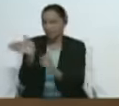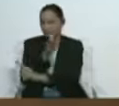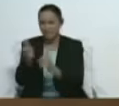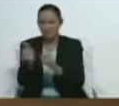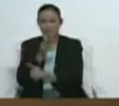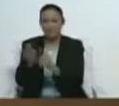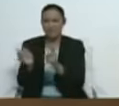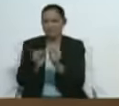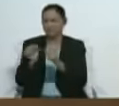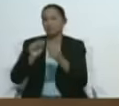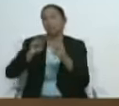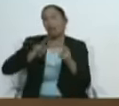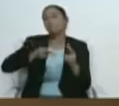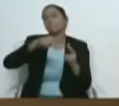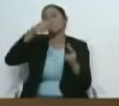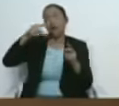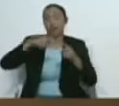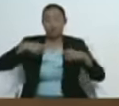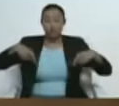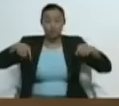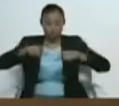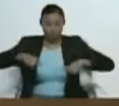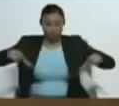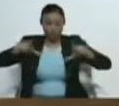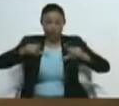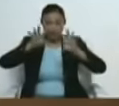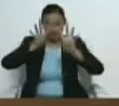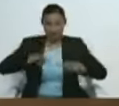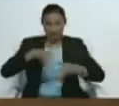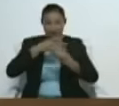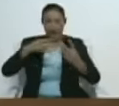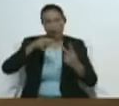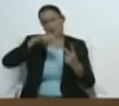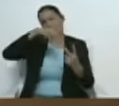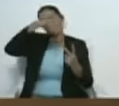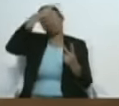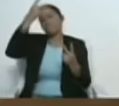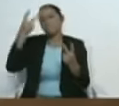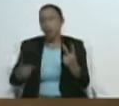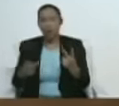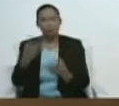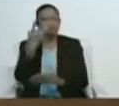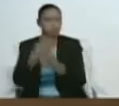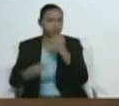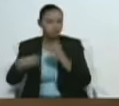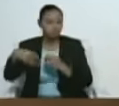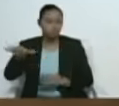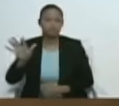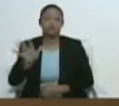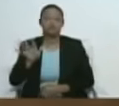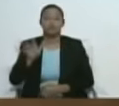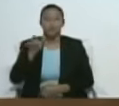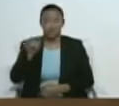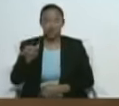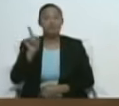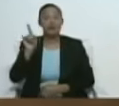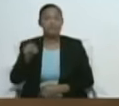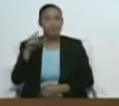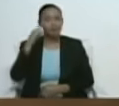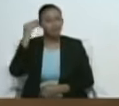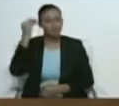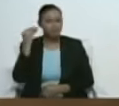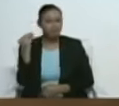seguridad este sujeto confesó que su conducta y la de sus colaboradores respondía a un plan organizado con